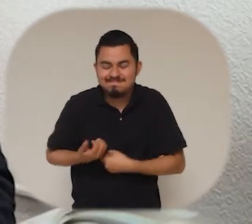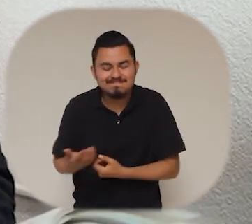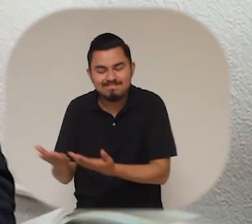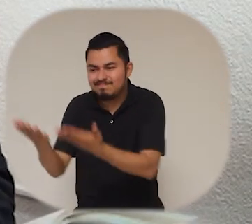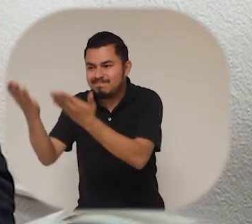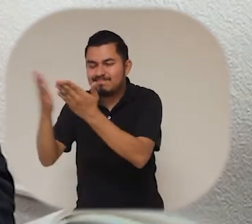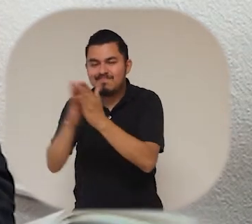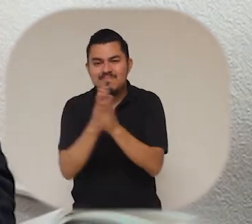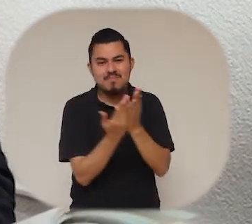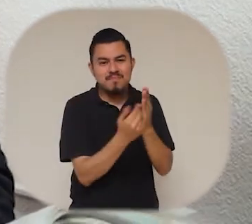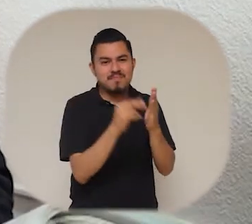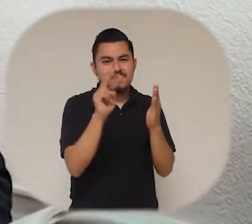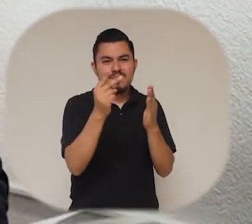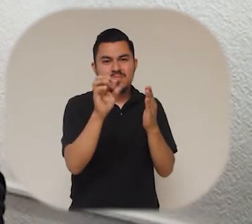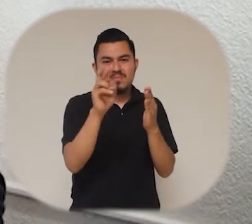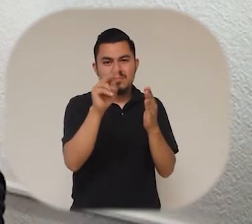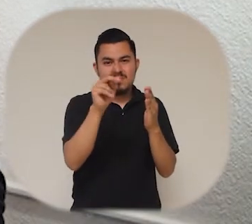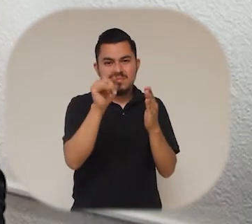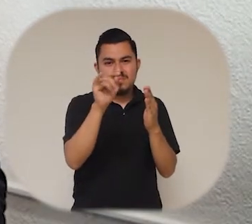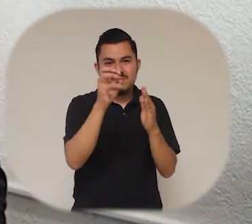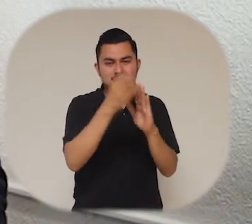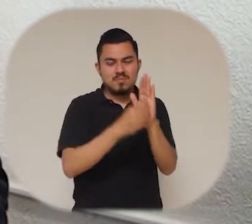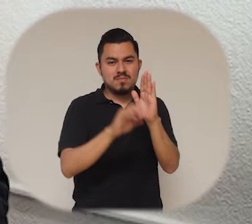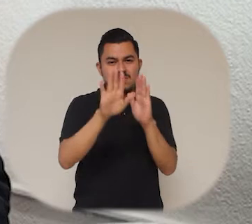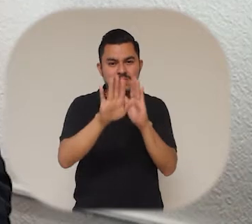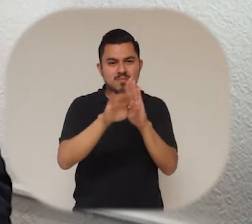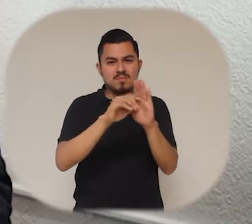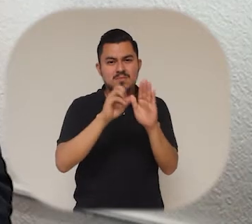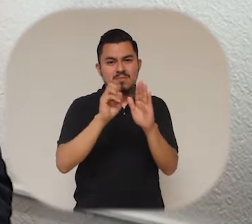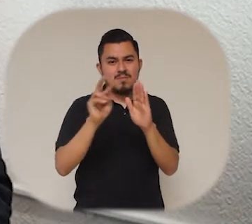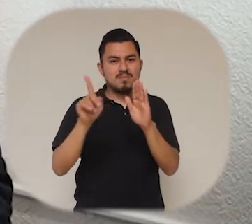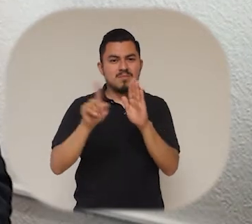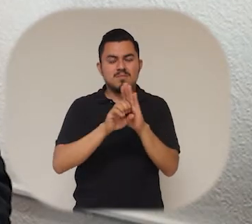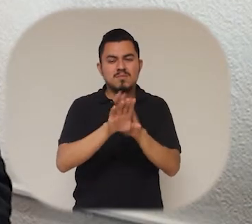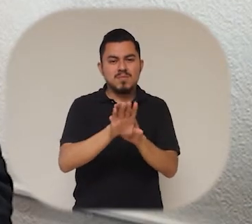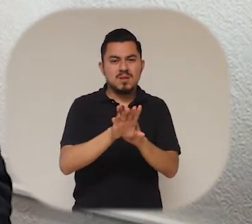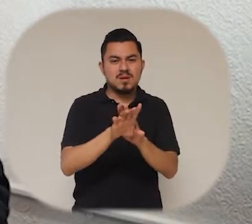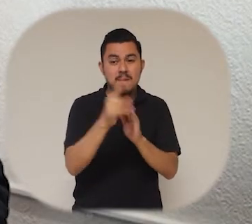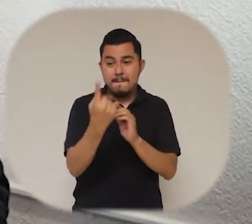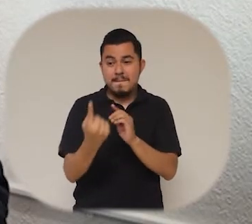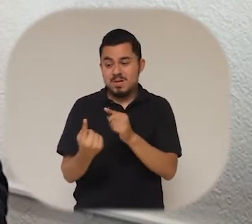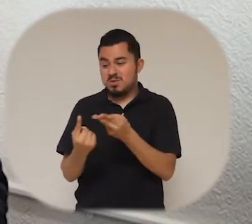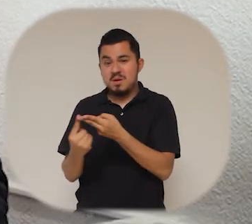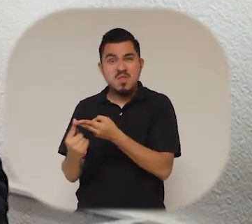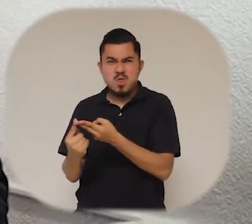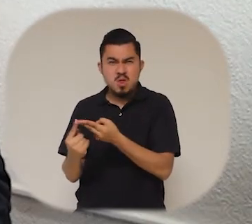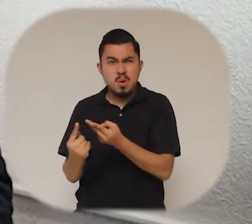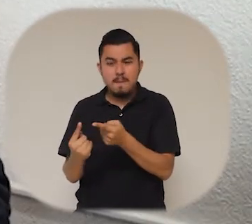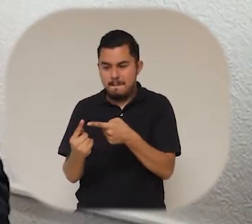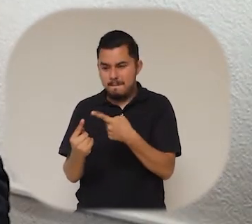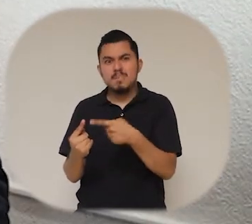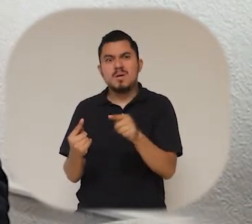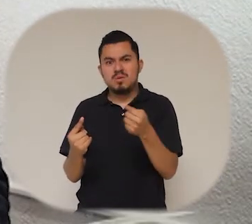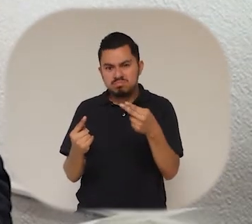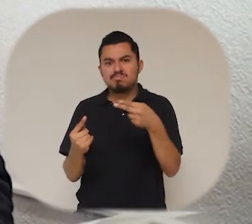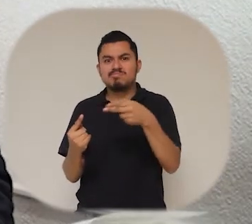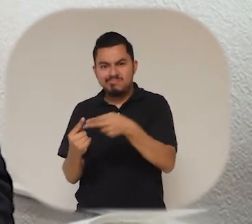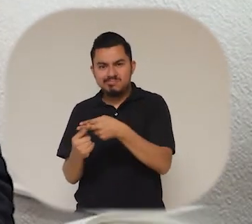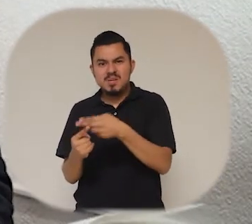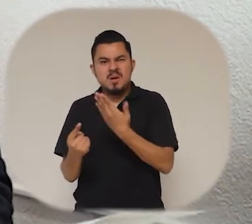5, versículo 21, al que no conoció pecado, por nosotros lo hizo pecado, para que nosotros fuésemos hechos justicia de Dios en